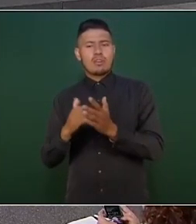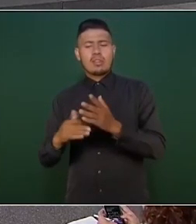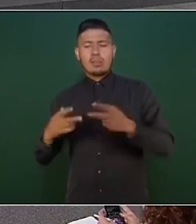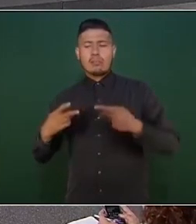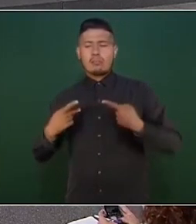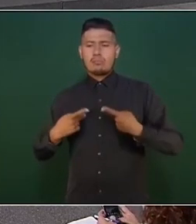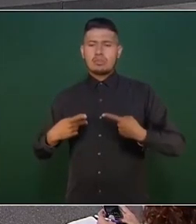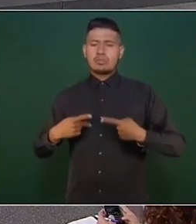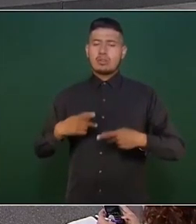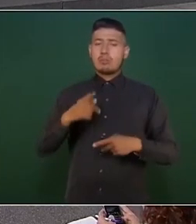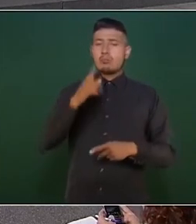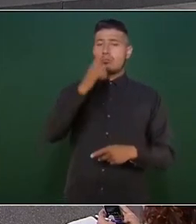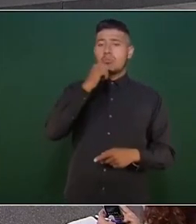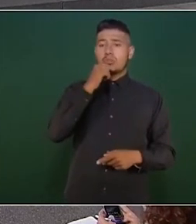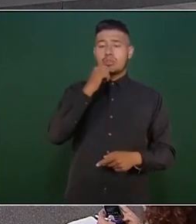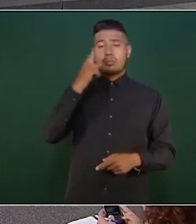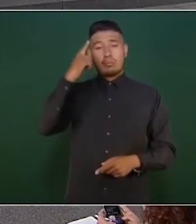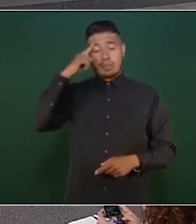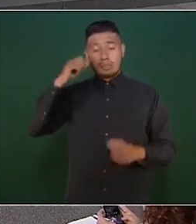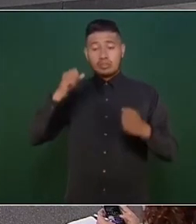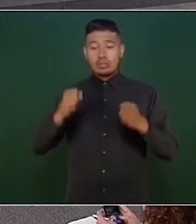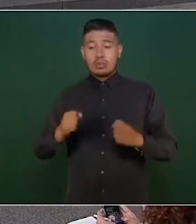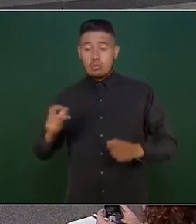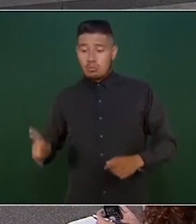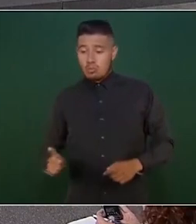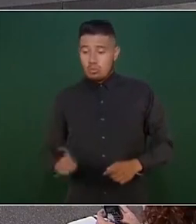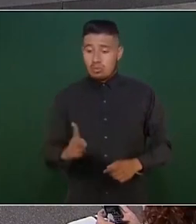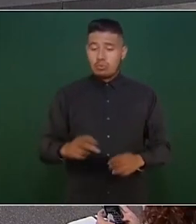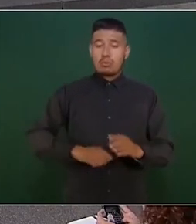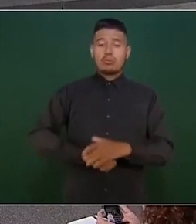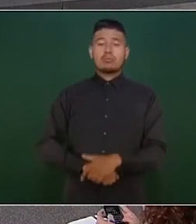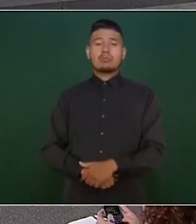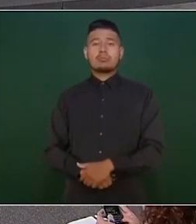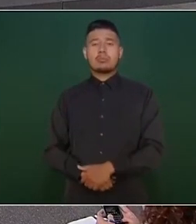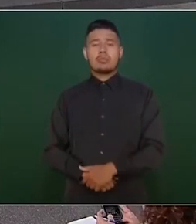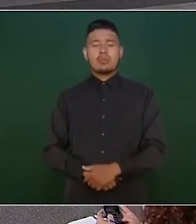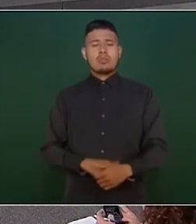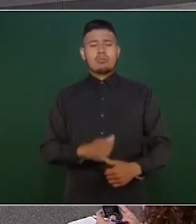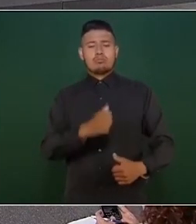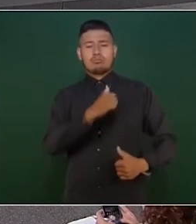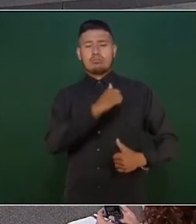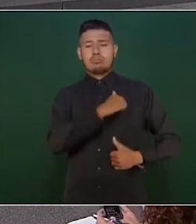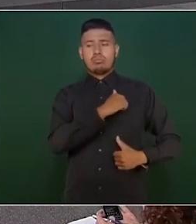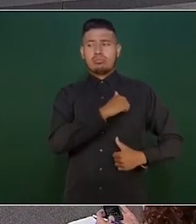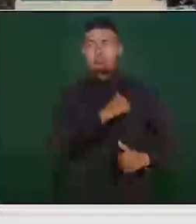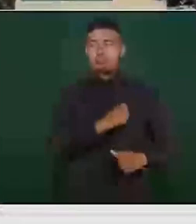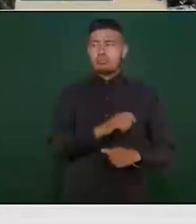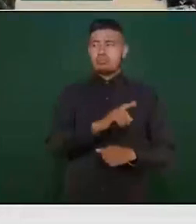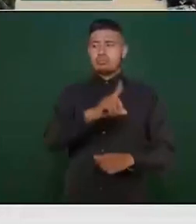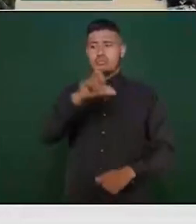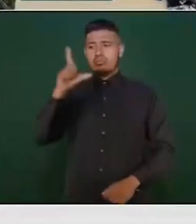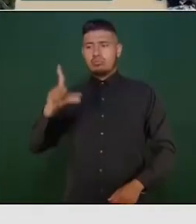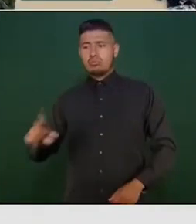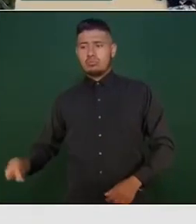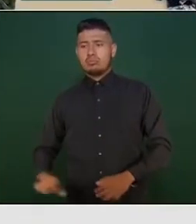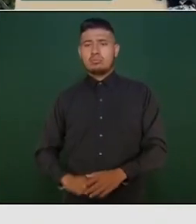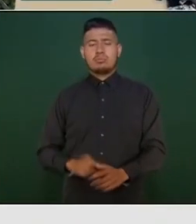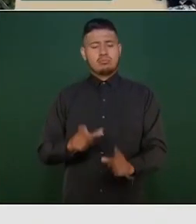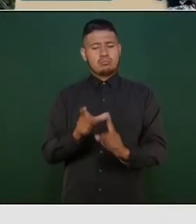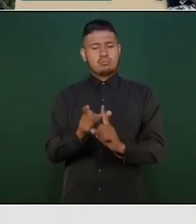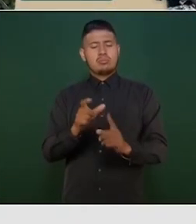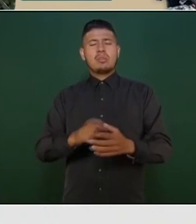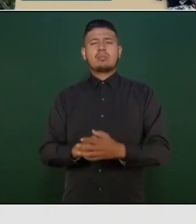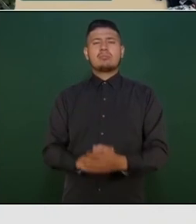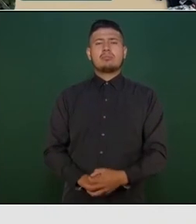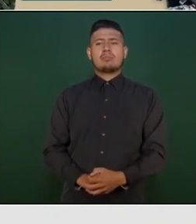personal de policías para la seguridad pública, y la Guardia Nacional asumió esta responsabilidad en estos 9